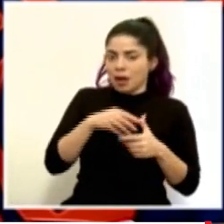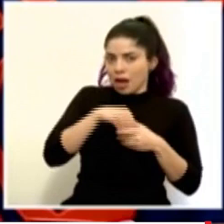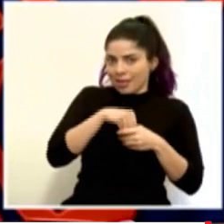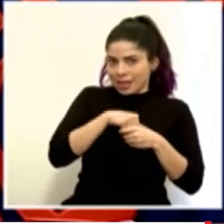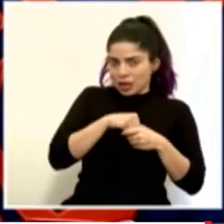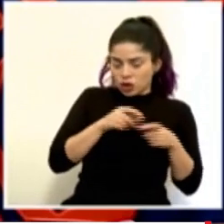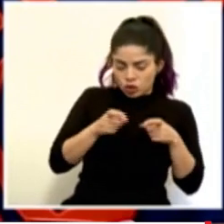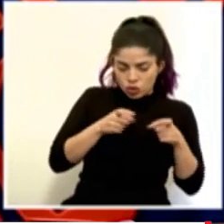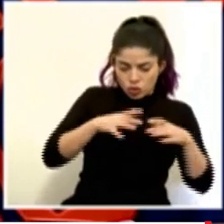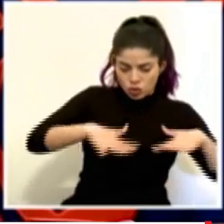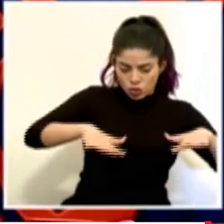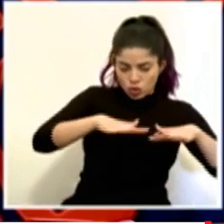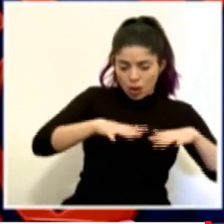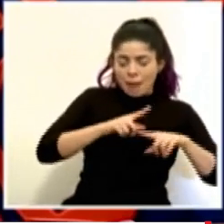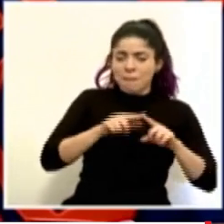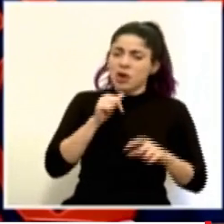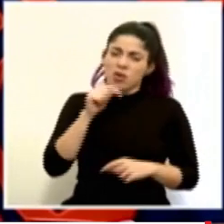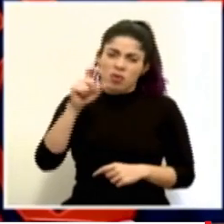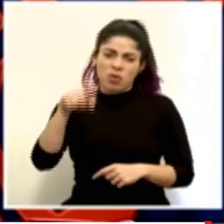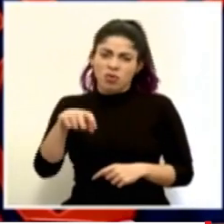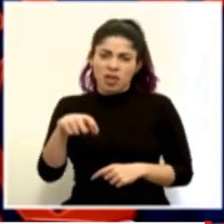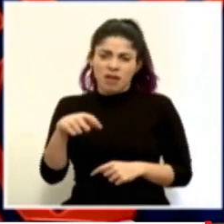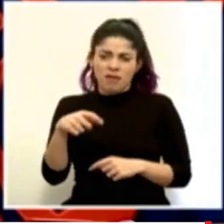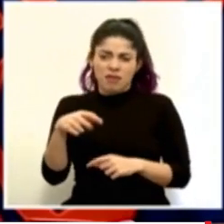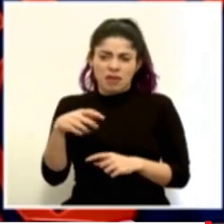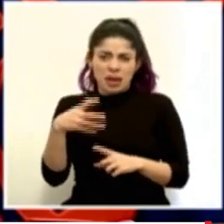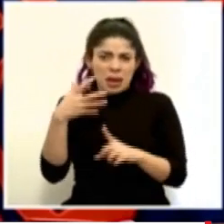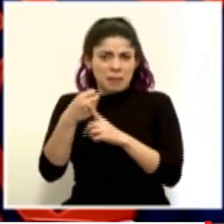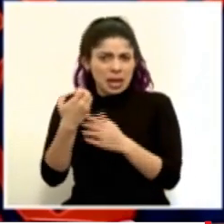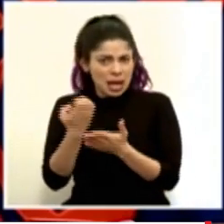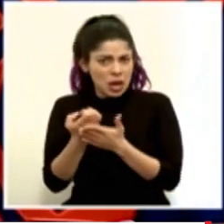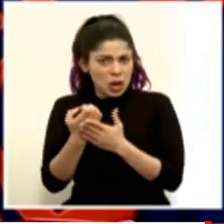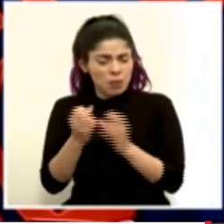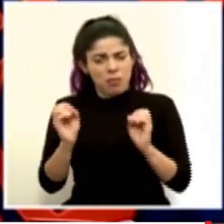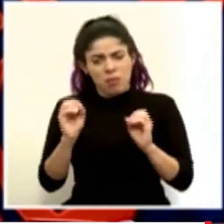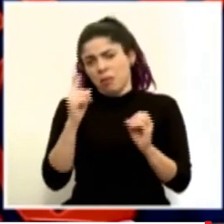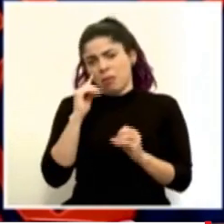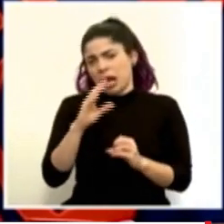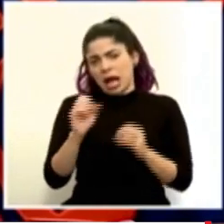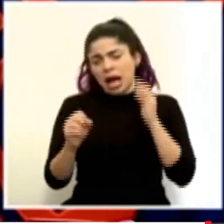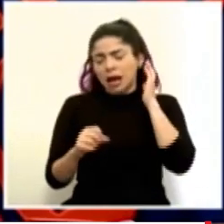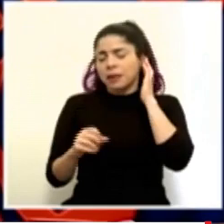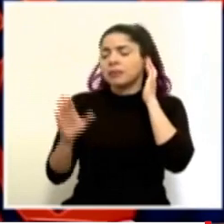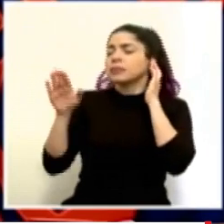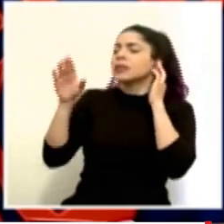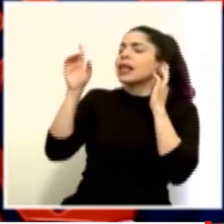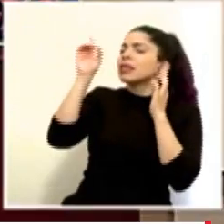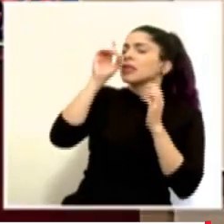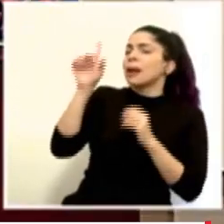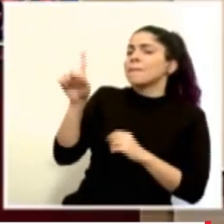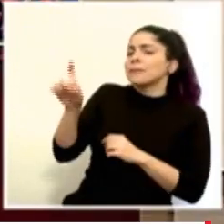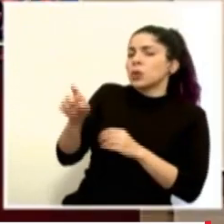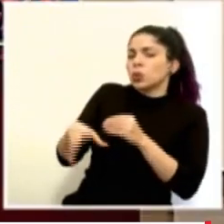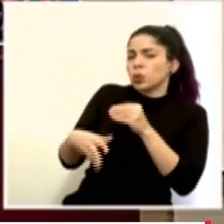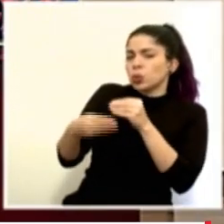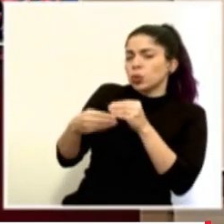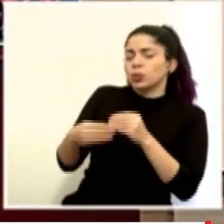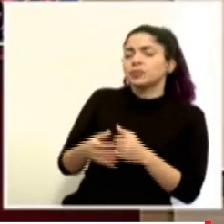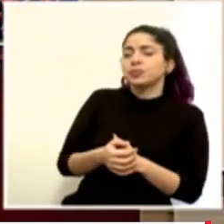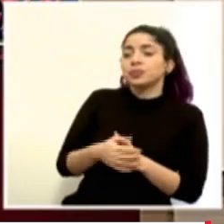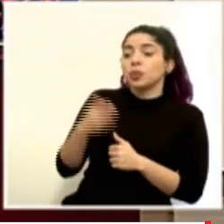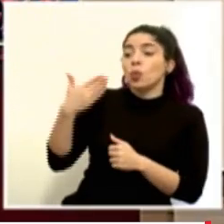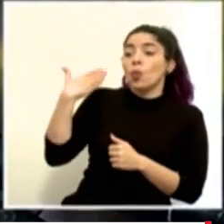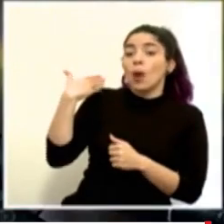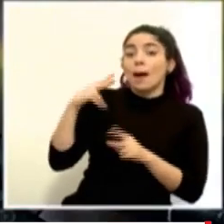interno, pero no debería haber repercusiones económicas para la caja. Y don Daniel, nada más una consulta adicional.